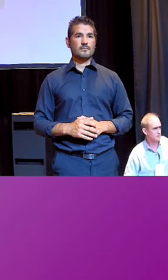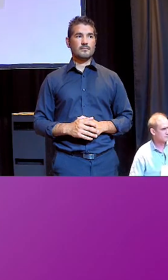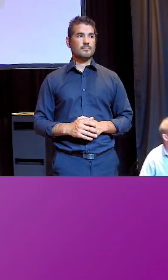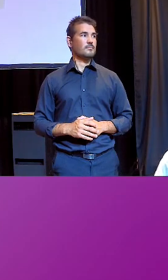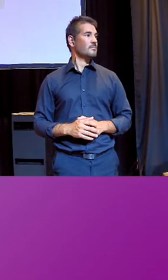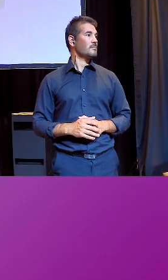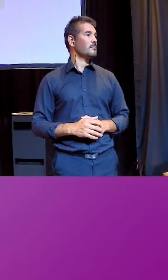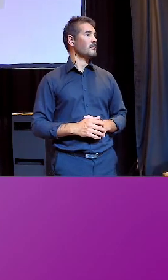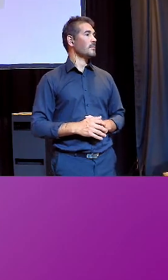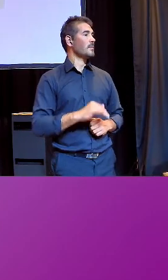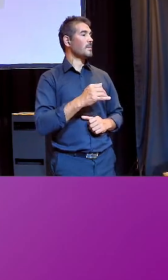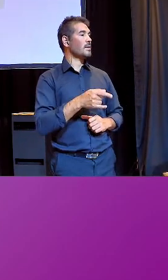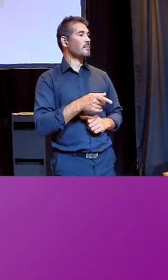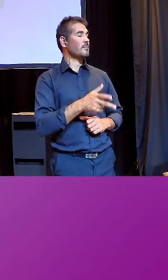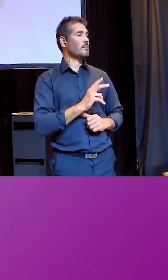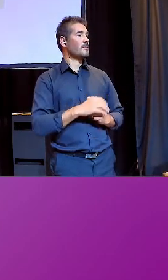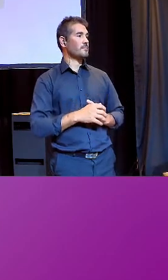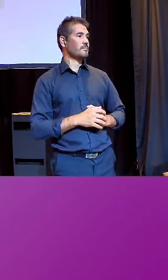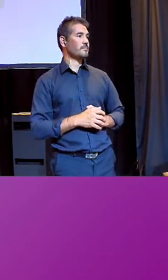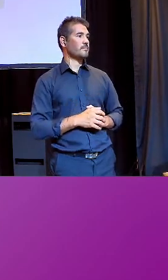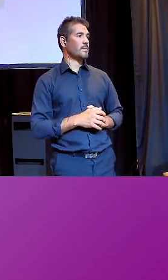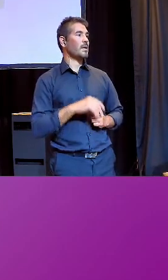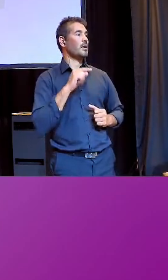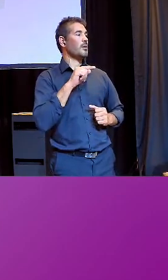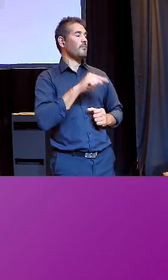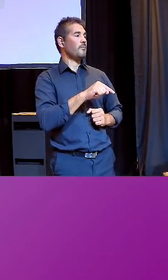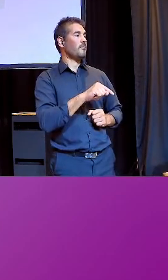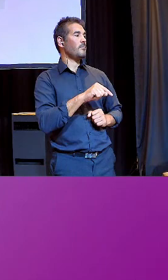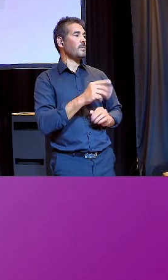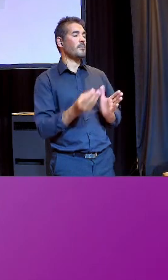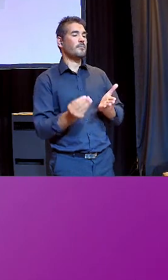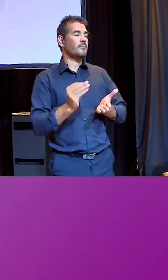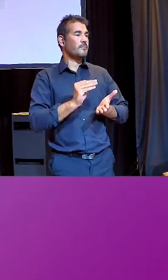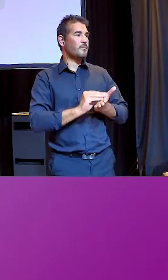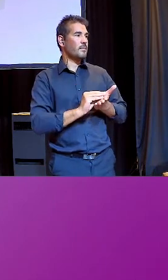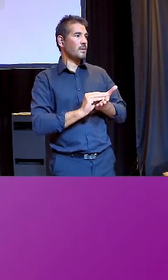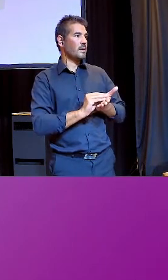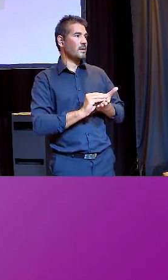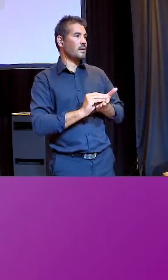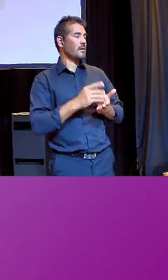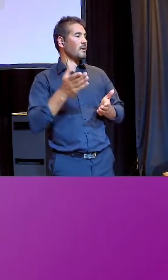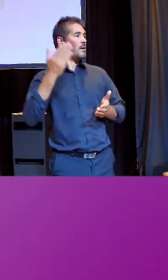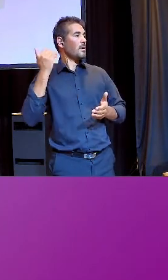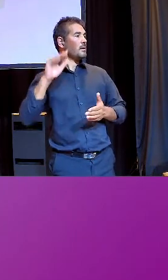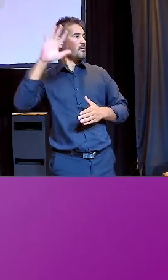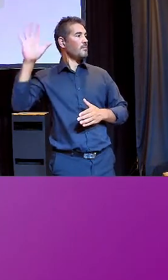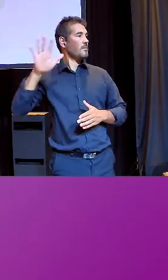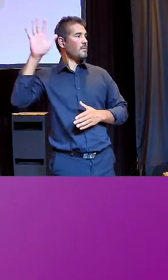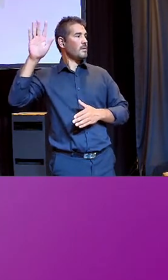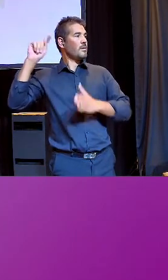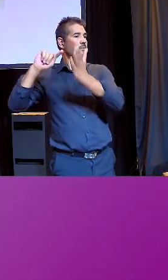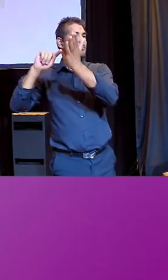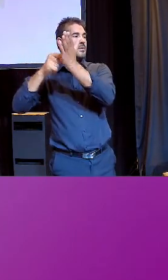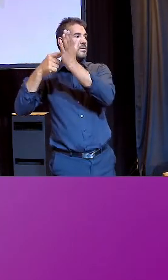Sí. Acá, para sumar un poquito a lo que contabas de Taller STEM, una mamá en Tandil, provincia de Buenos